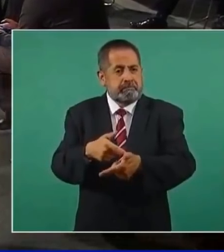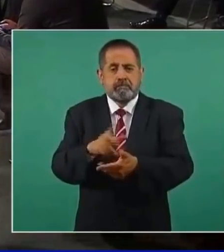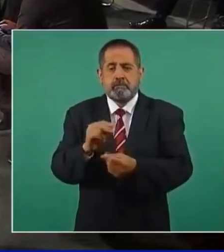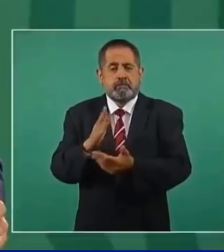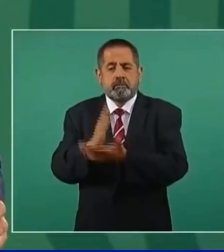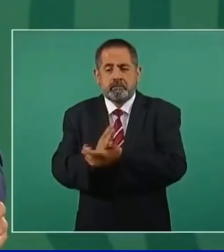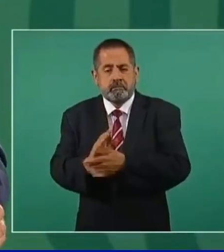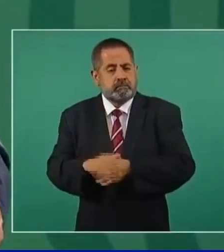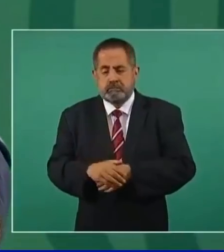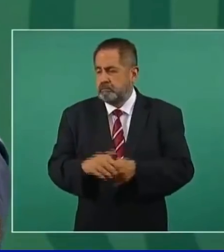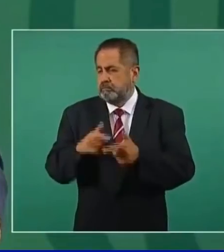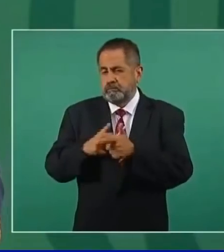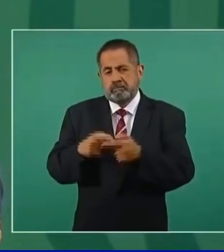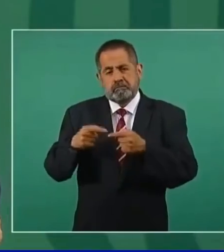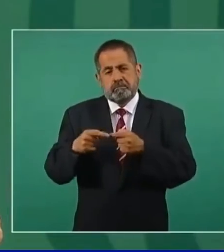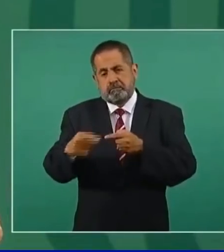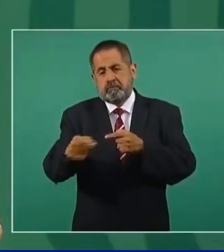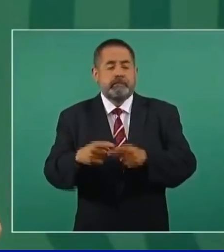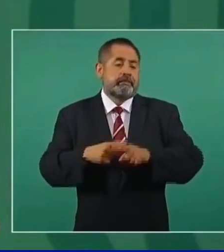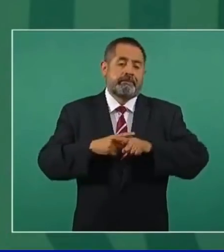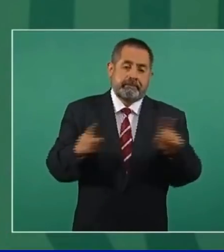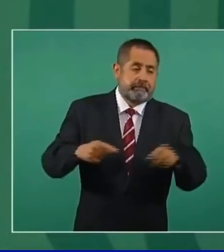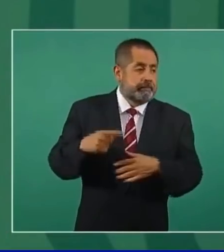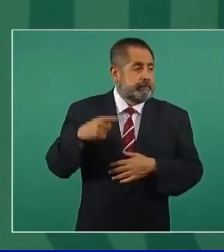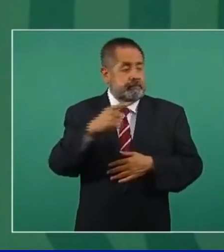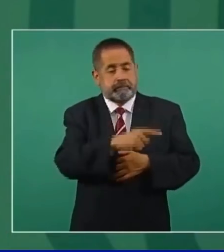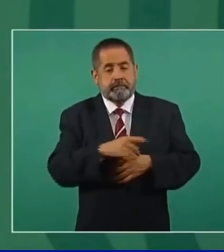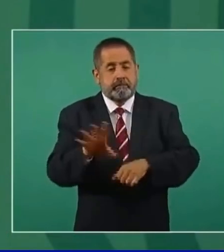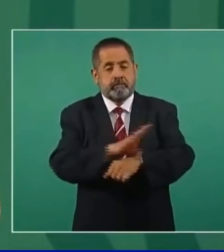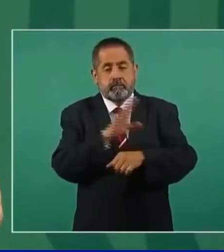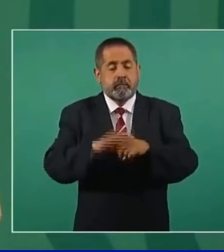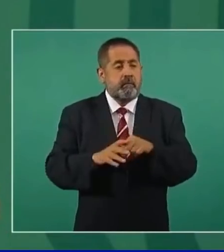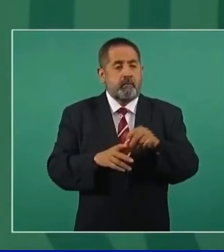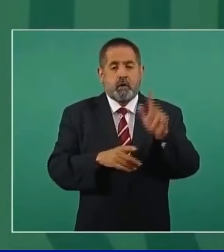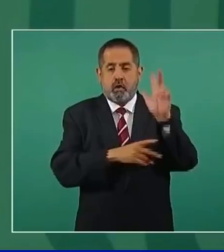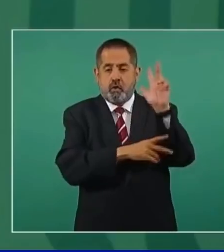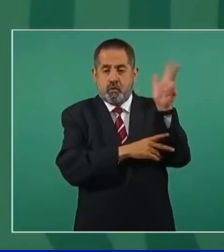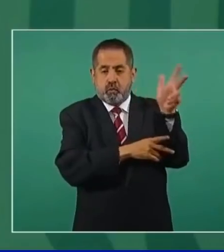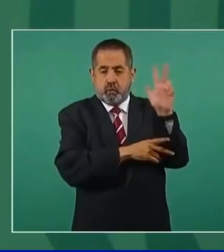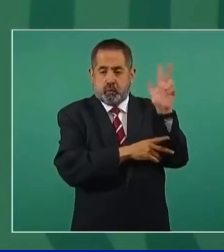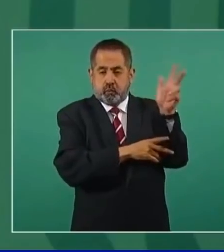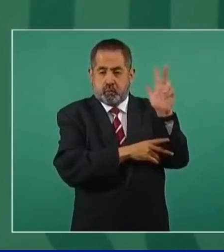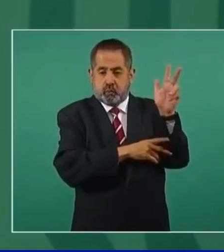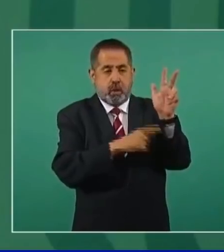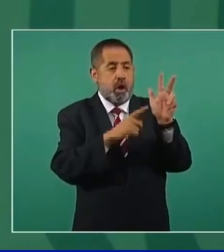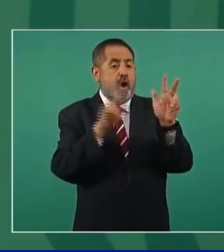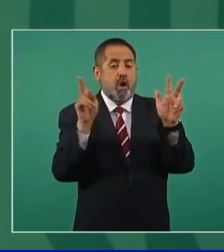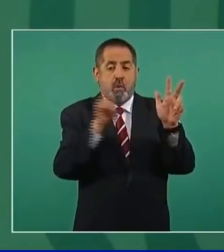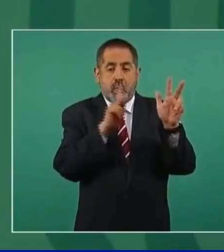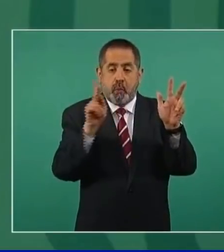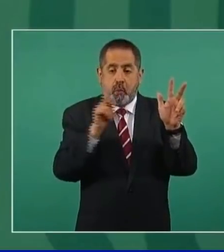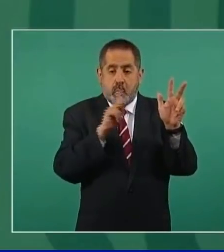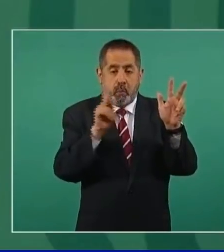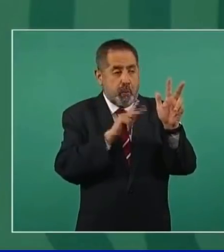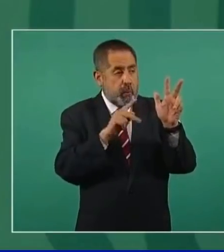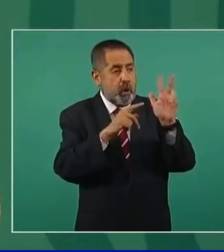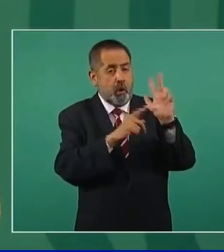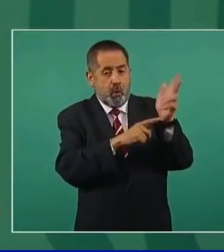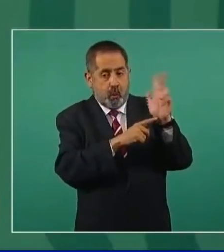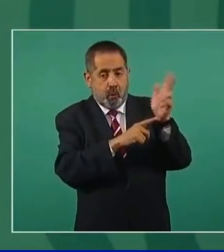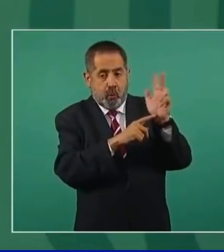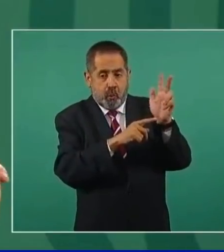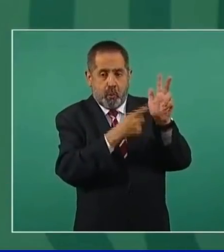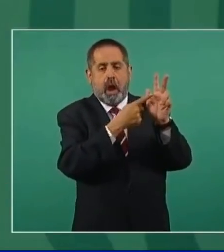como el caso de la energía eólica, que depende del viento, o la solar, porque no siempre hay viento,